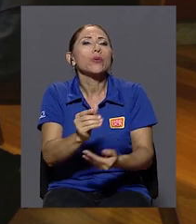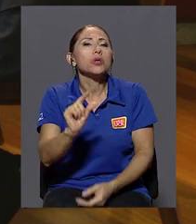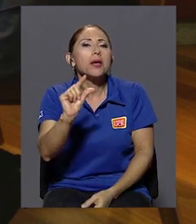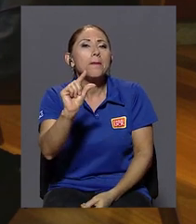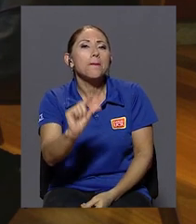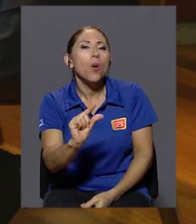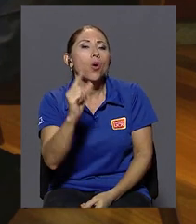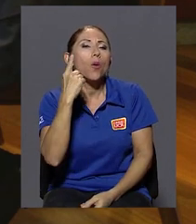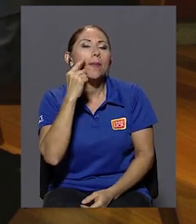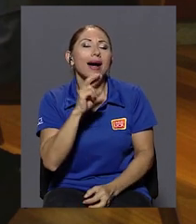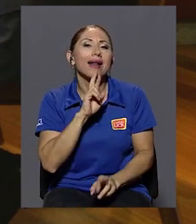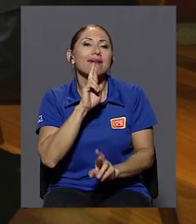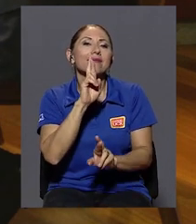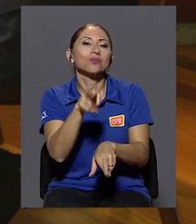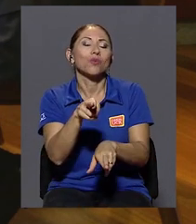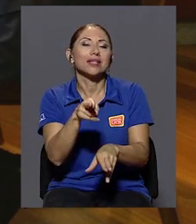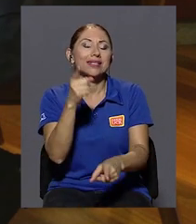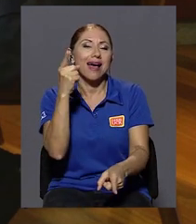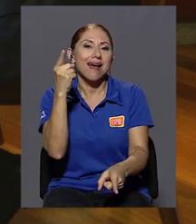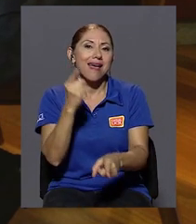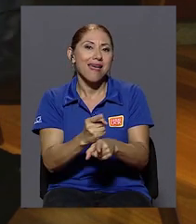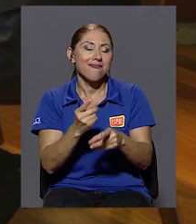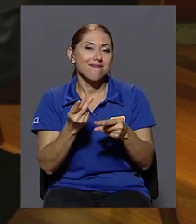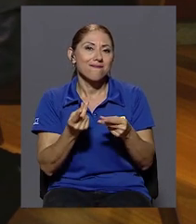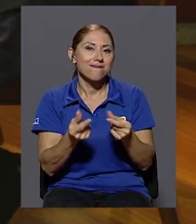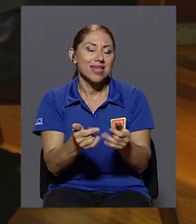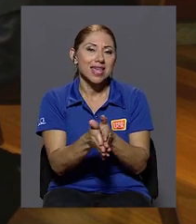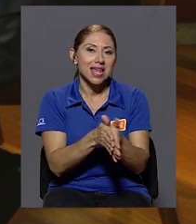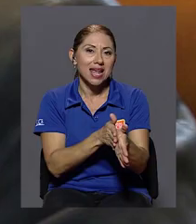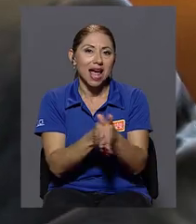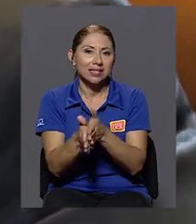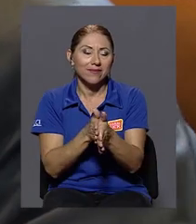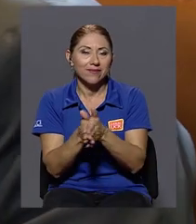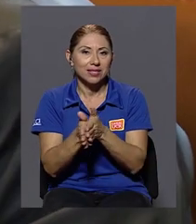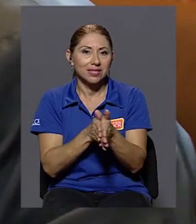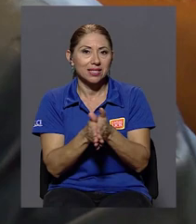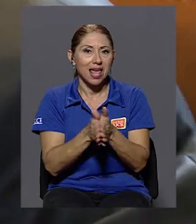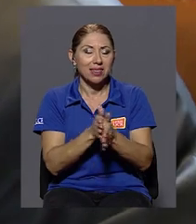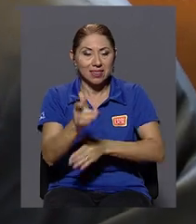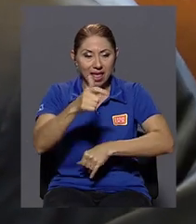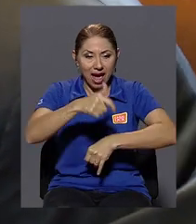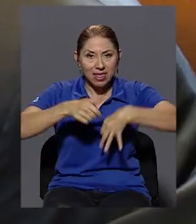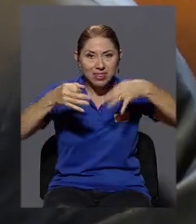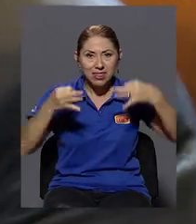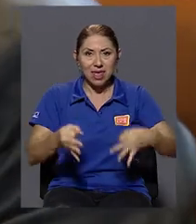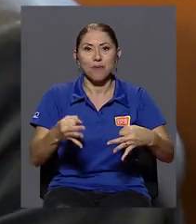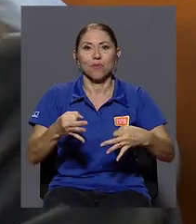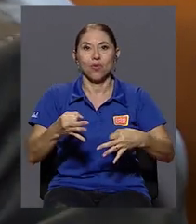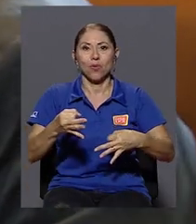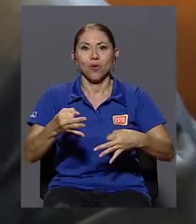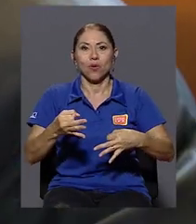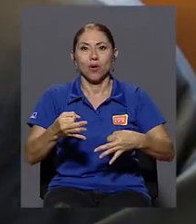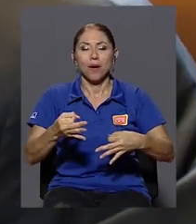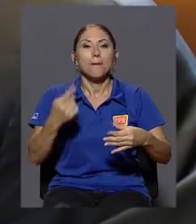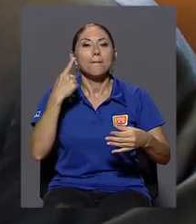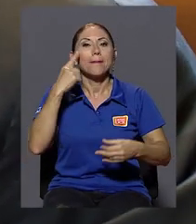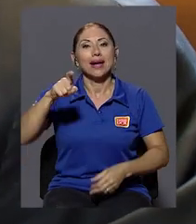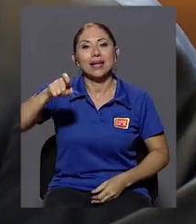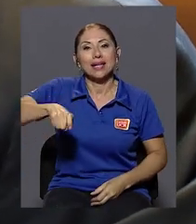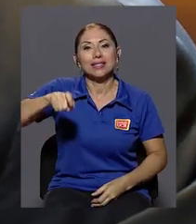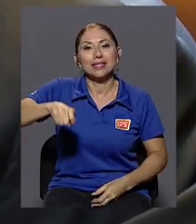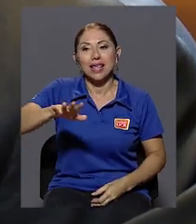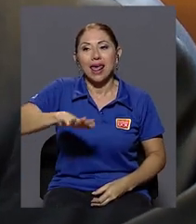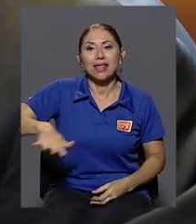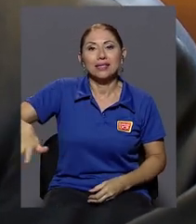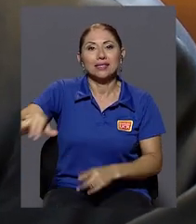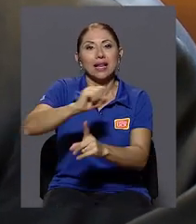a la posibilidad de dar respuesta eficaz, eficiente, a tiempo de las